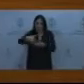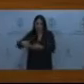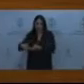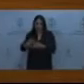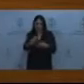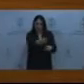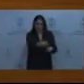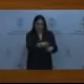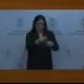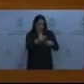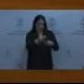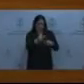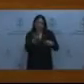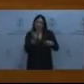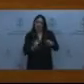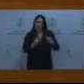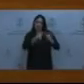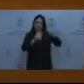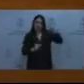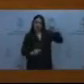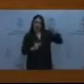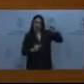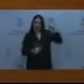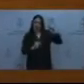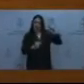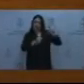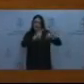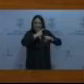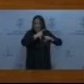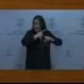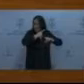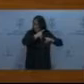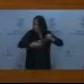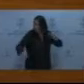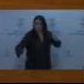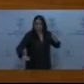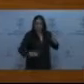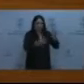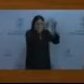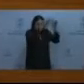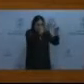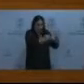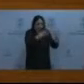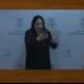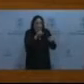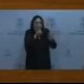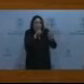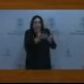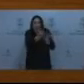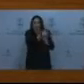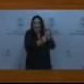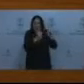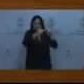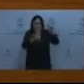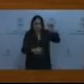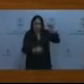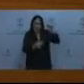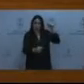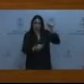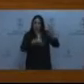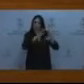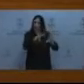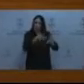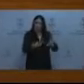salariales que existen es que distan muchísimo, pero muchísimo, de todo lo que usted acaba de decir. Yo, si quiere, luego le facilito esta tabla